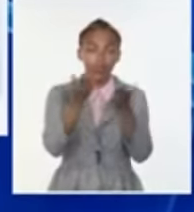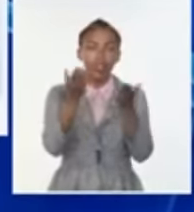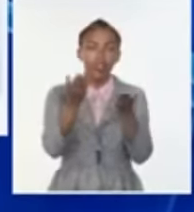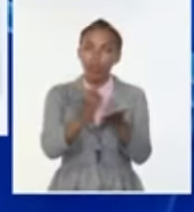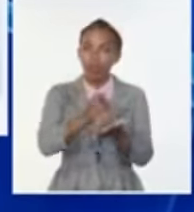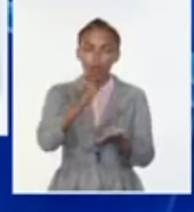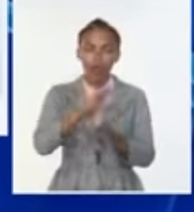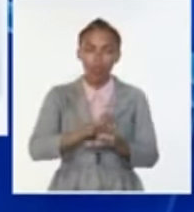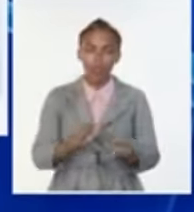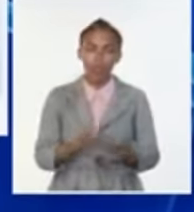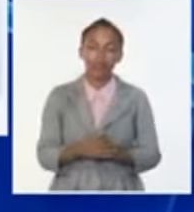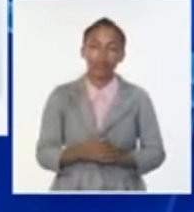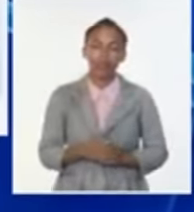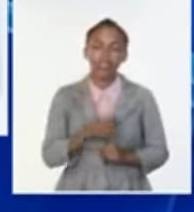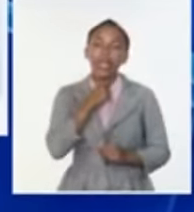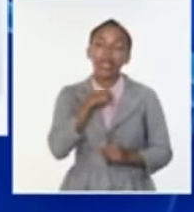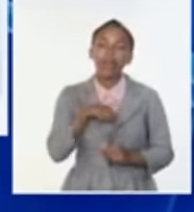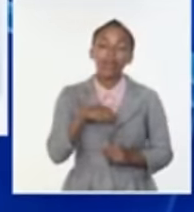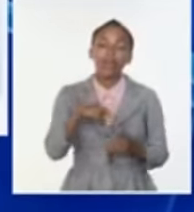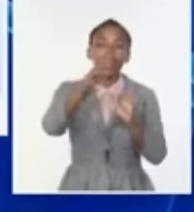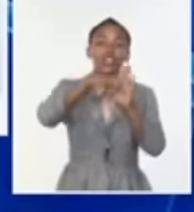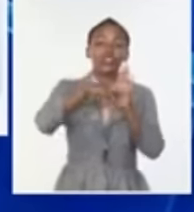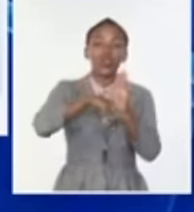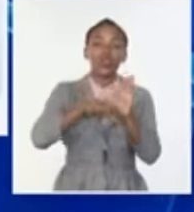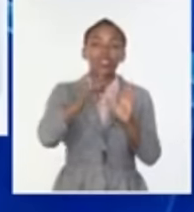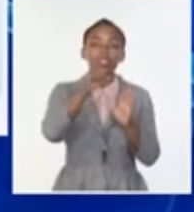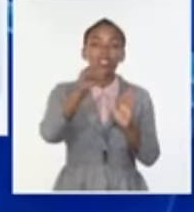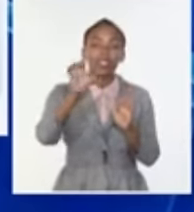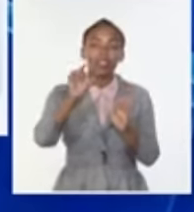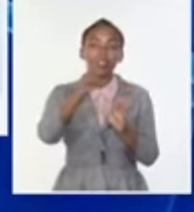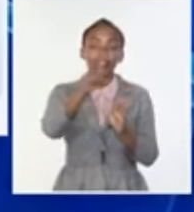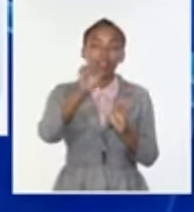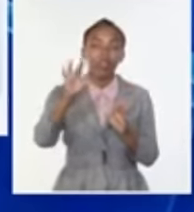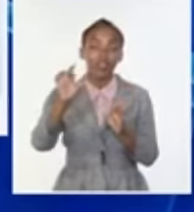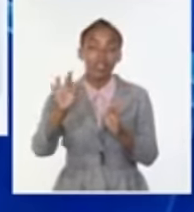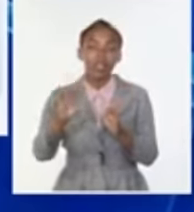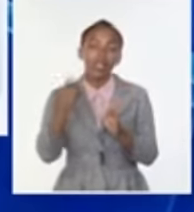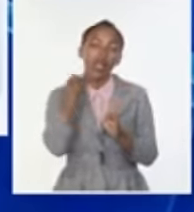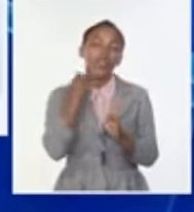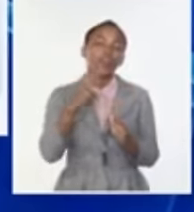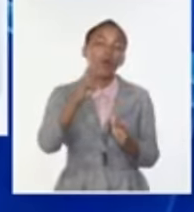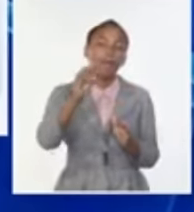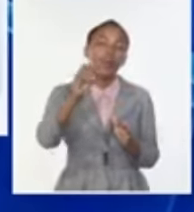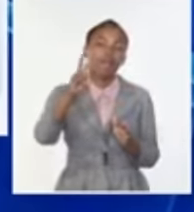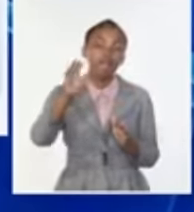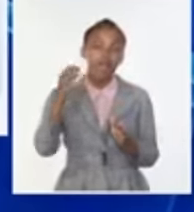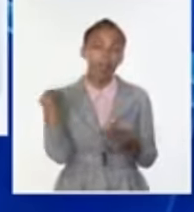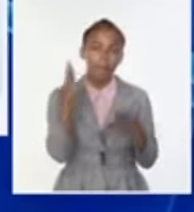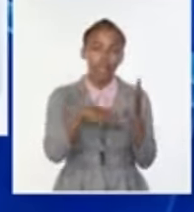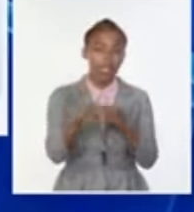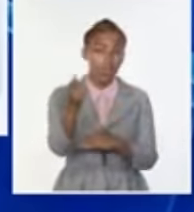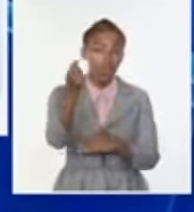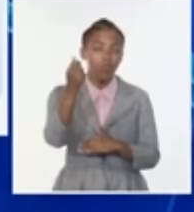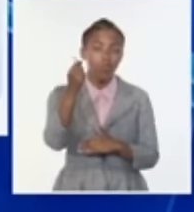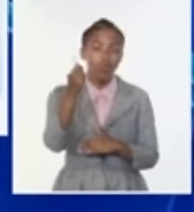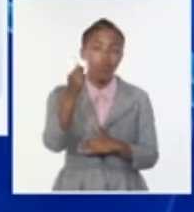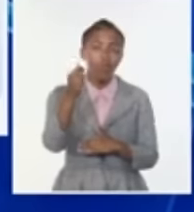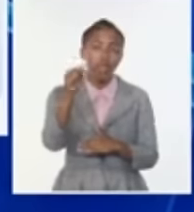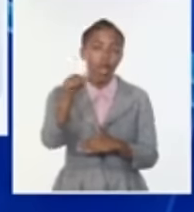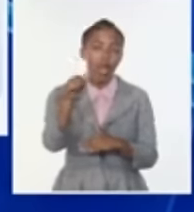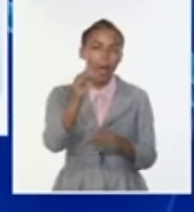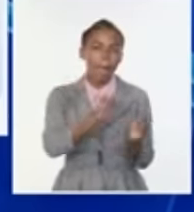famosa resolución 115 del 2020 del Ministerio de Economía y entre las